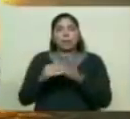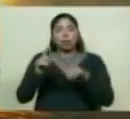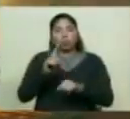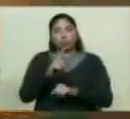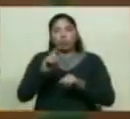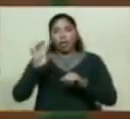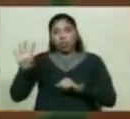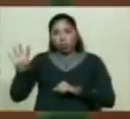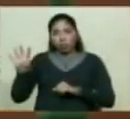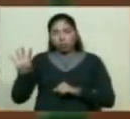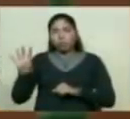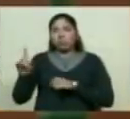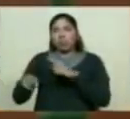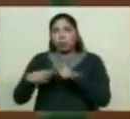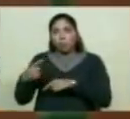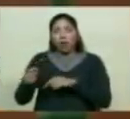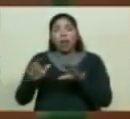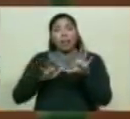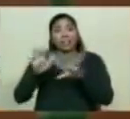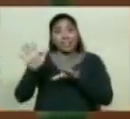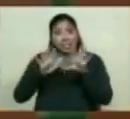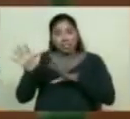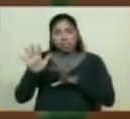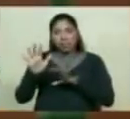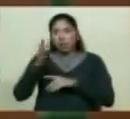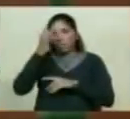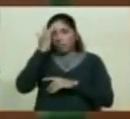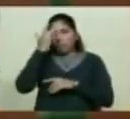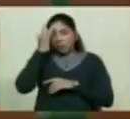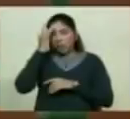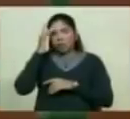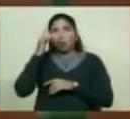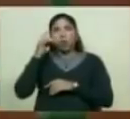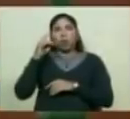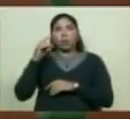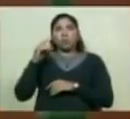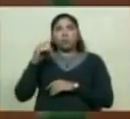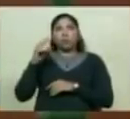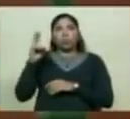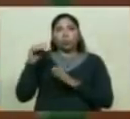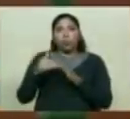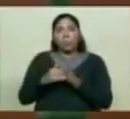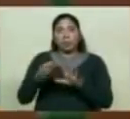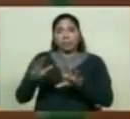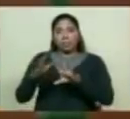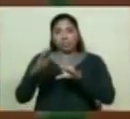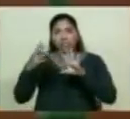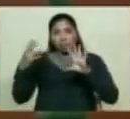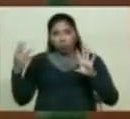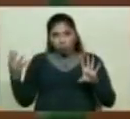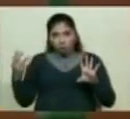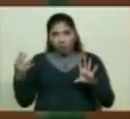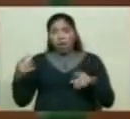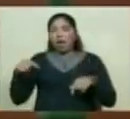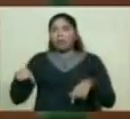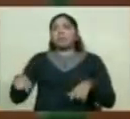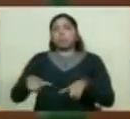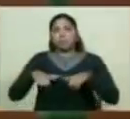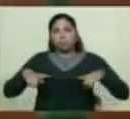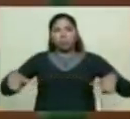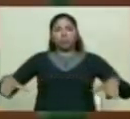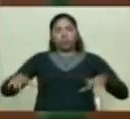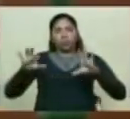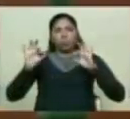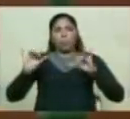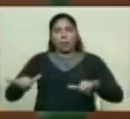19 el 15 de febrero de 2019 en estas calles en estos espacios de ciudad